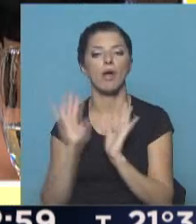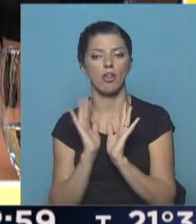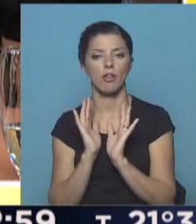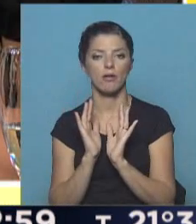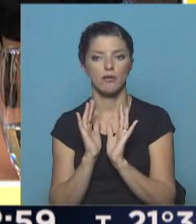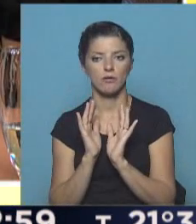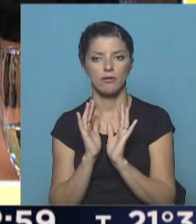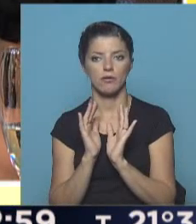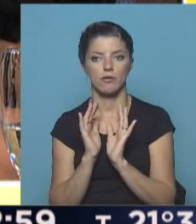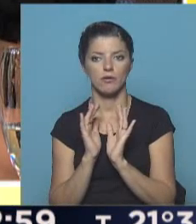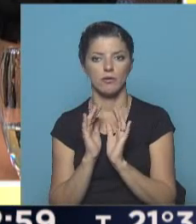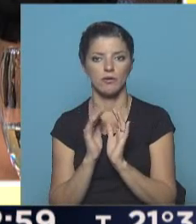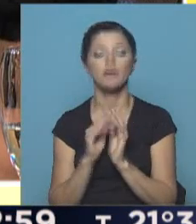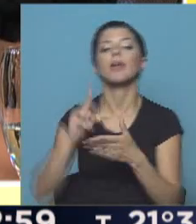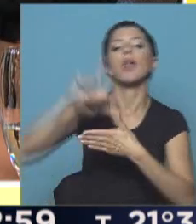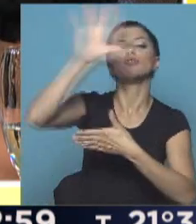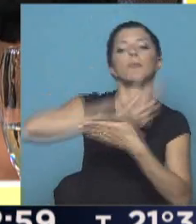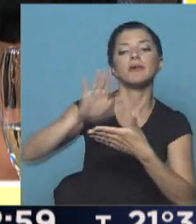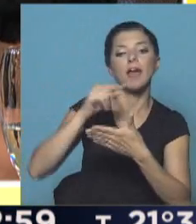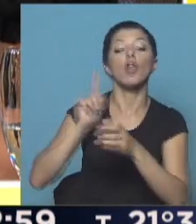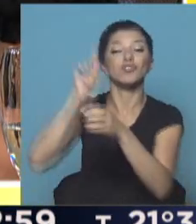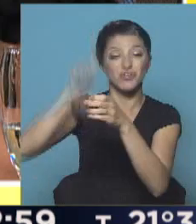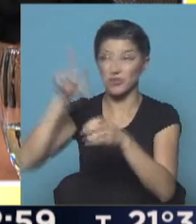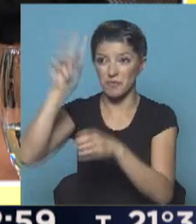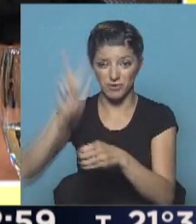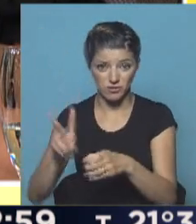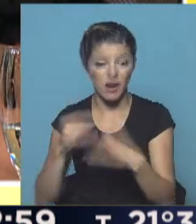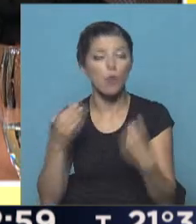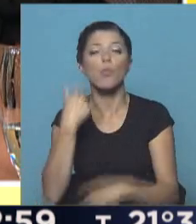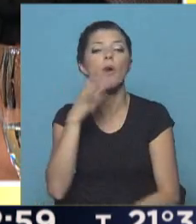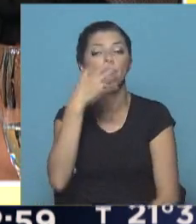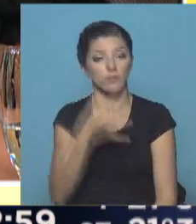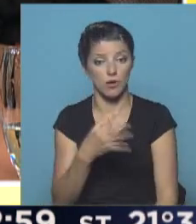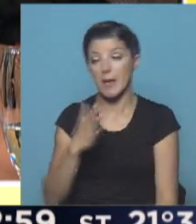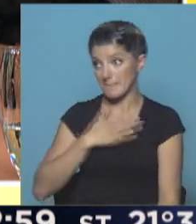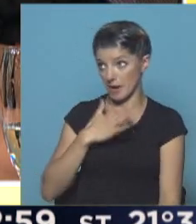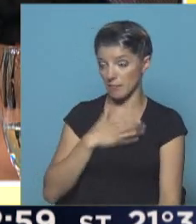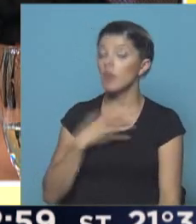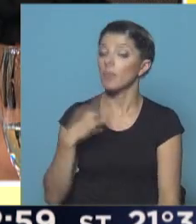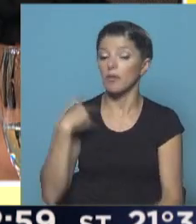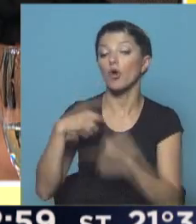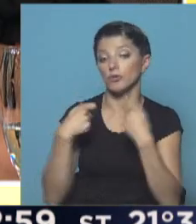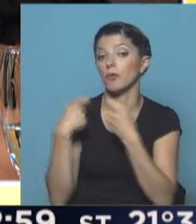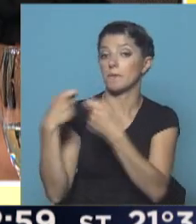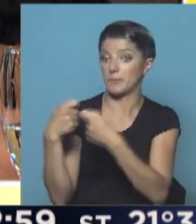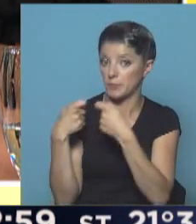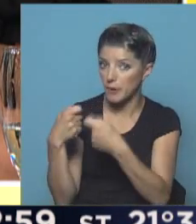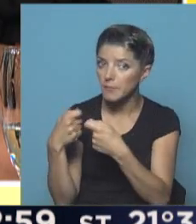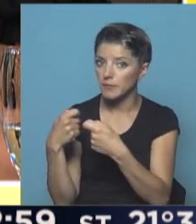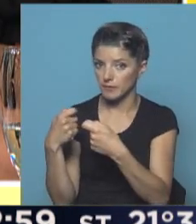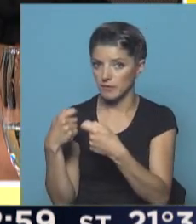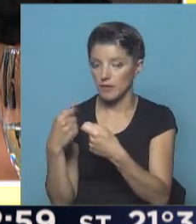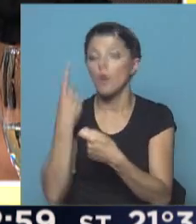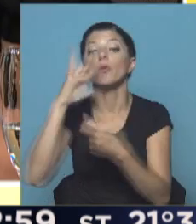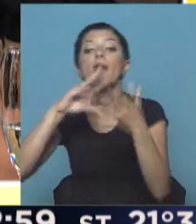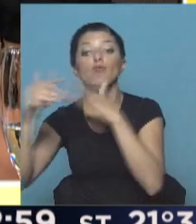debe tomar para Venezuela, los socios de Venezuela. Yo creo que la región debe seguir presionando para que haya alguna